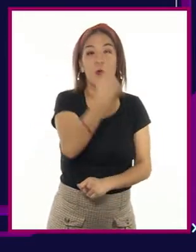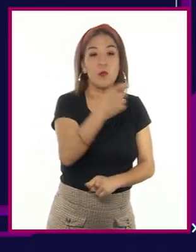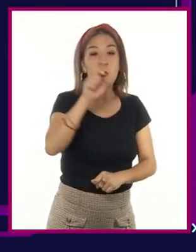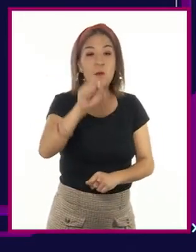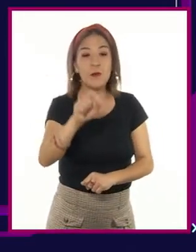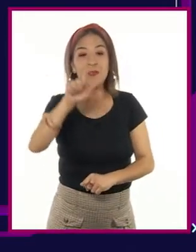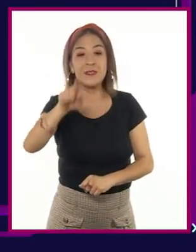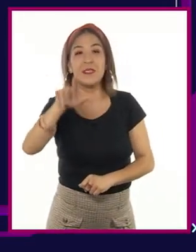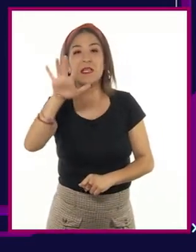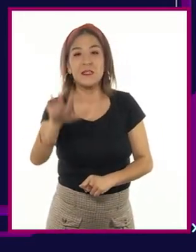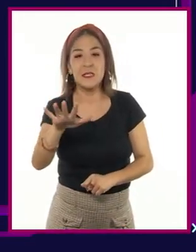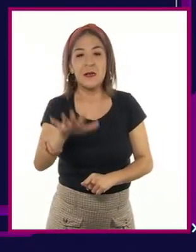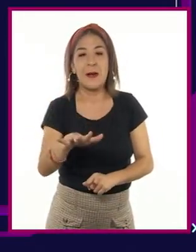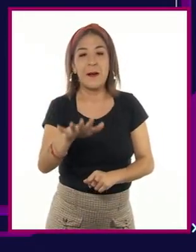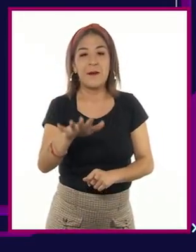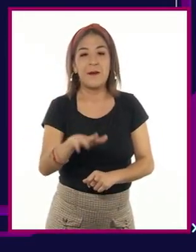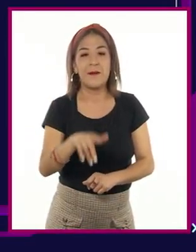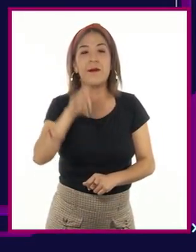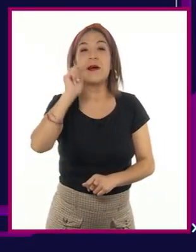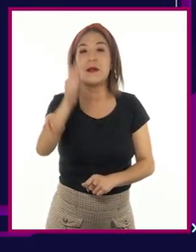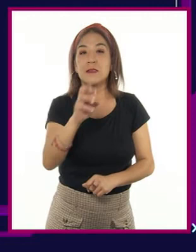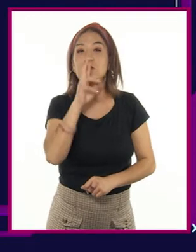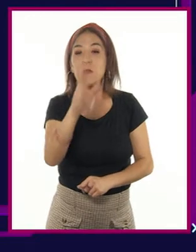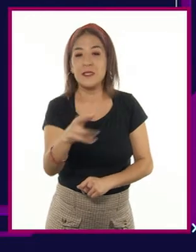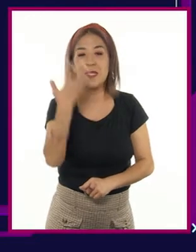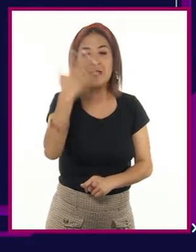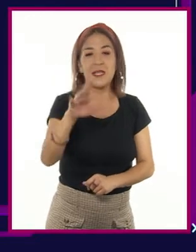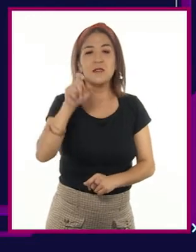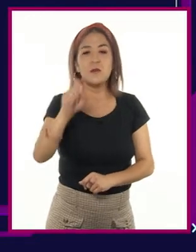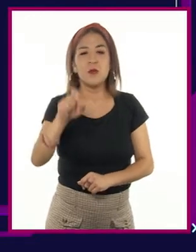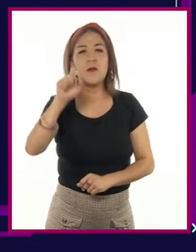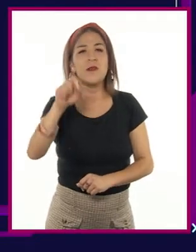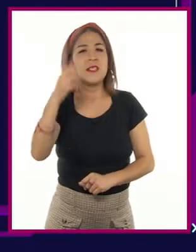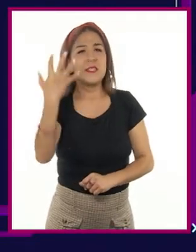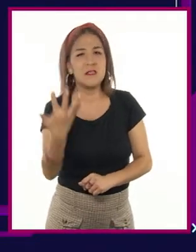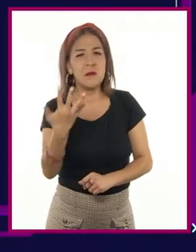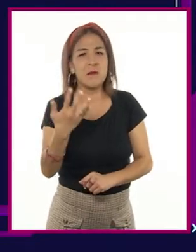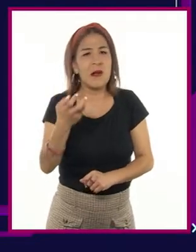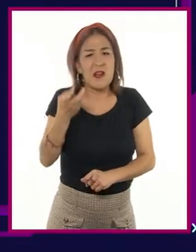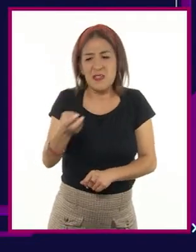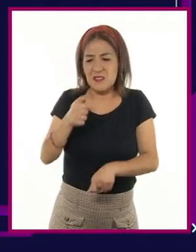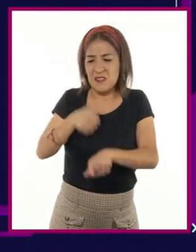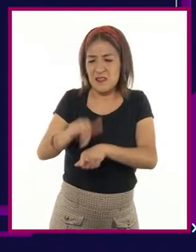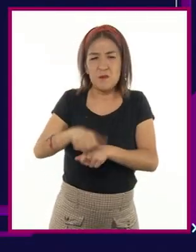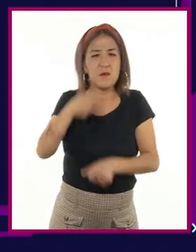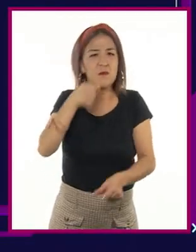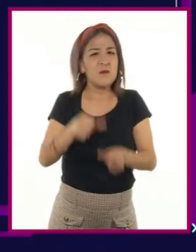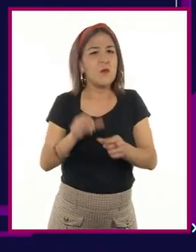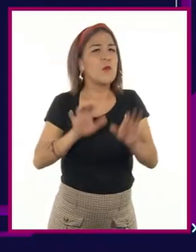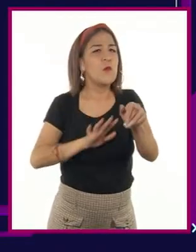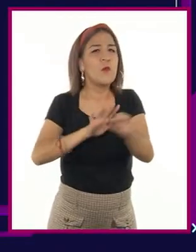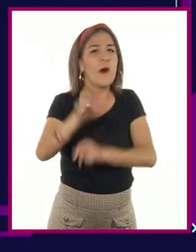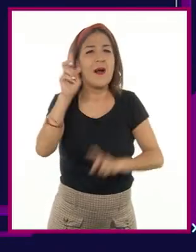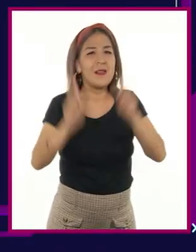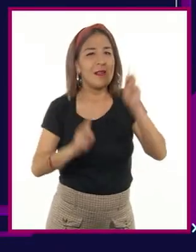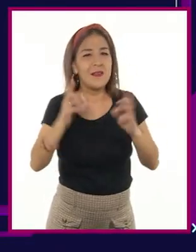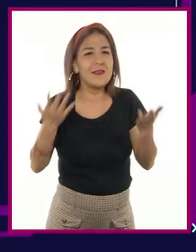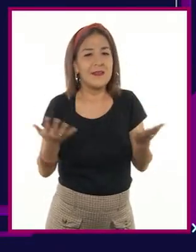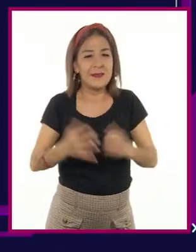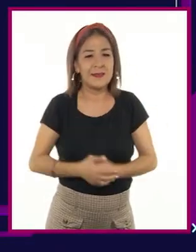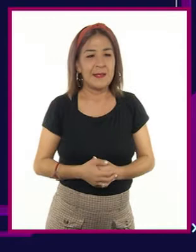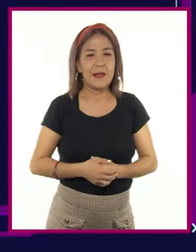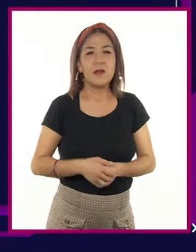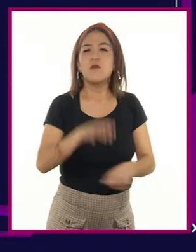obtiene 10.25 cuál es ese número maestra cuáles son los datos